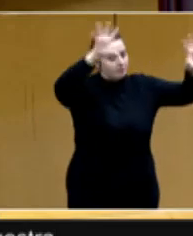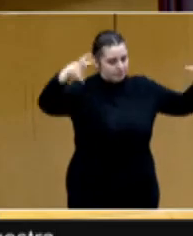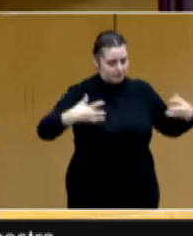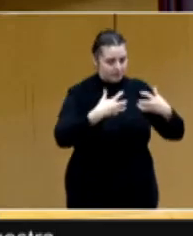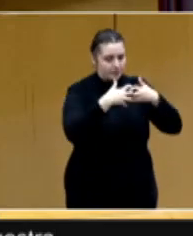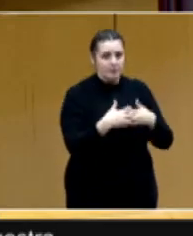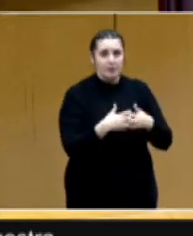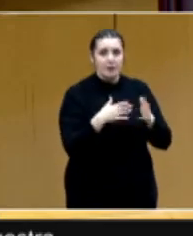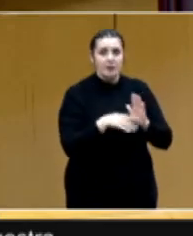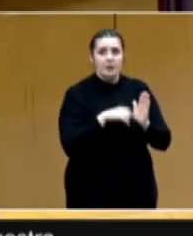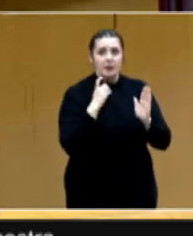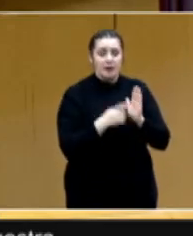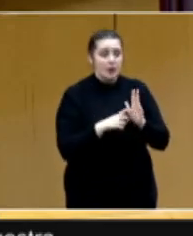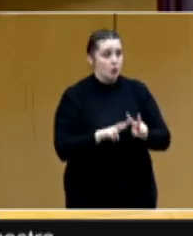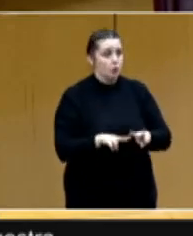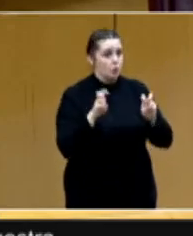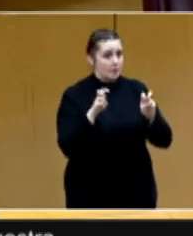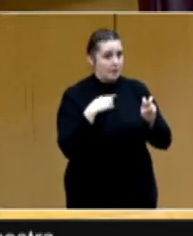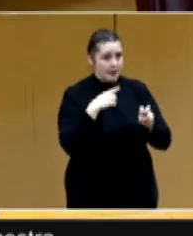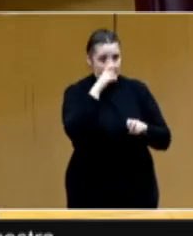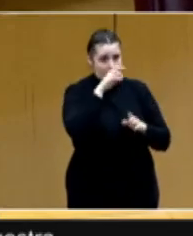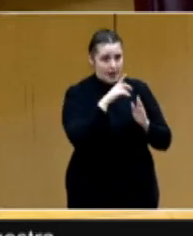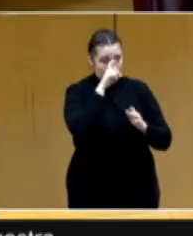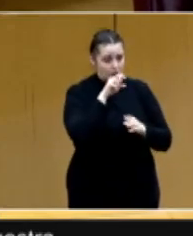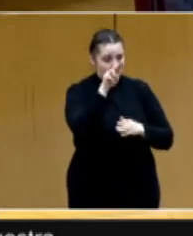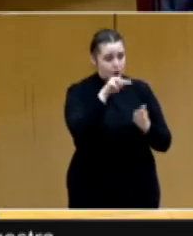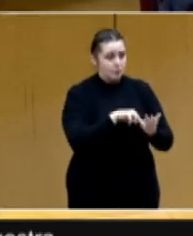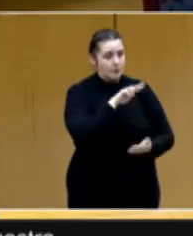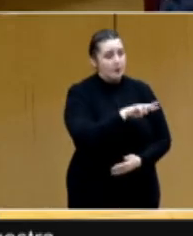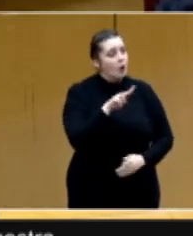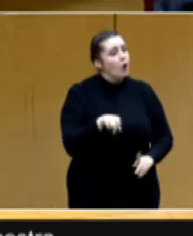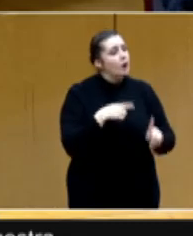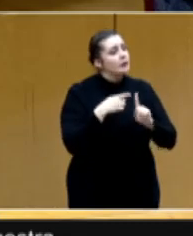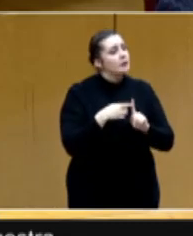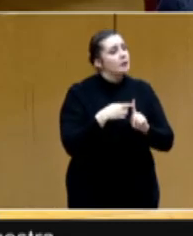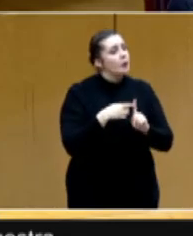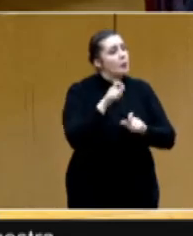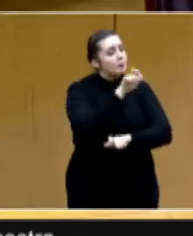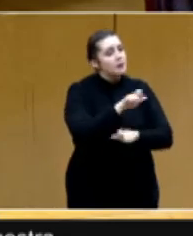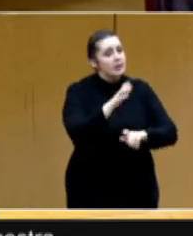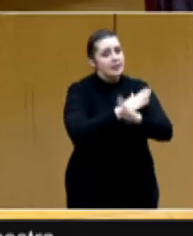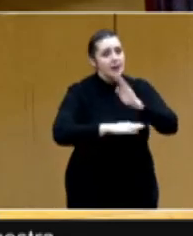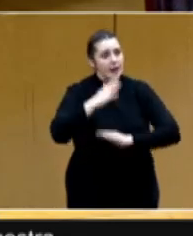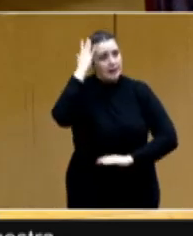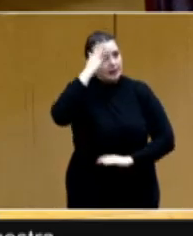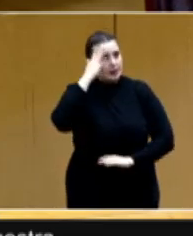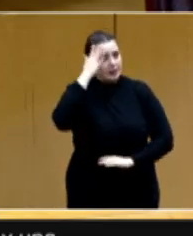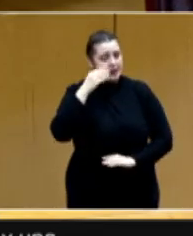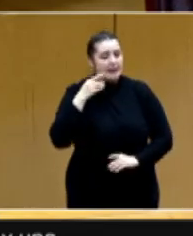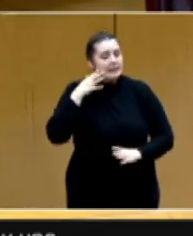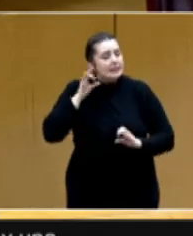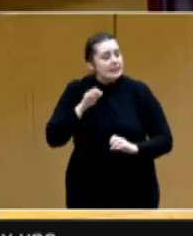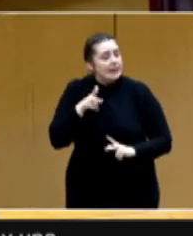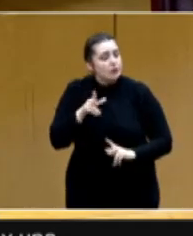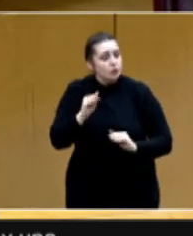31/2022 para para la atención de las personas con discapacidad en navarra y garantía de sus derechos que por